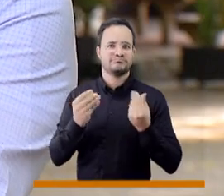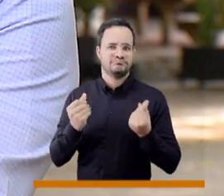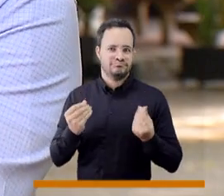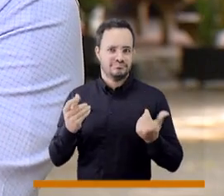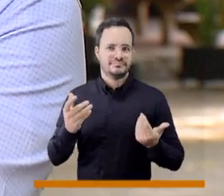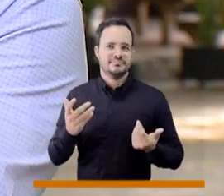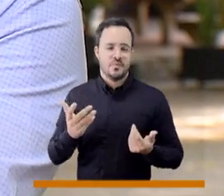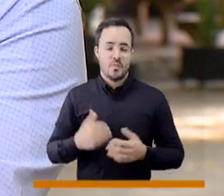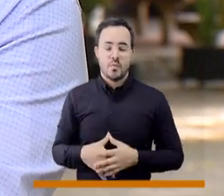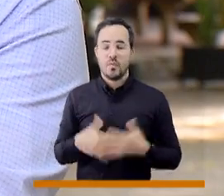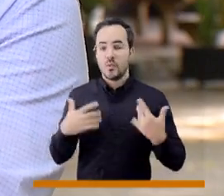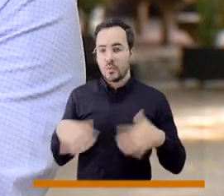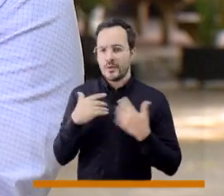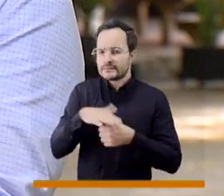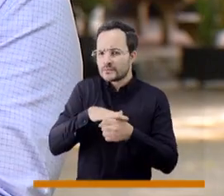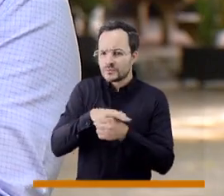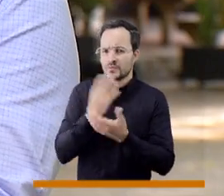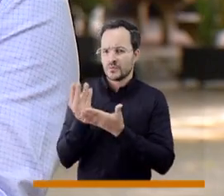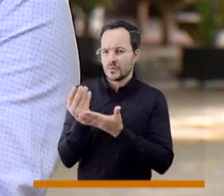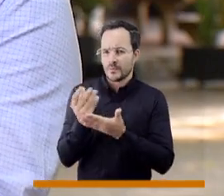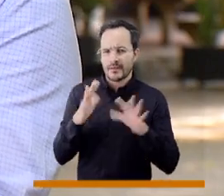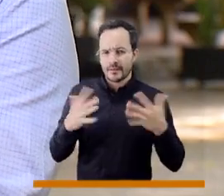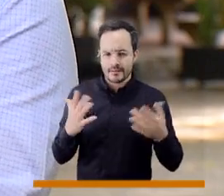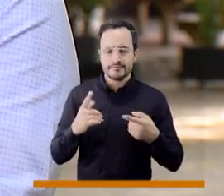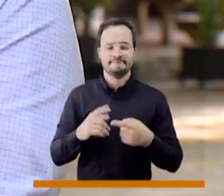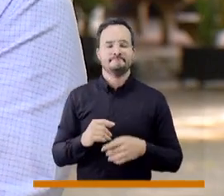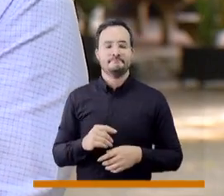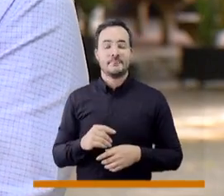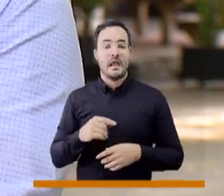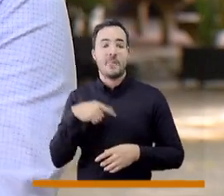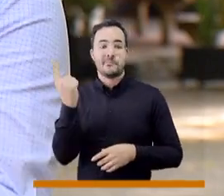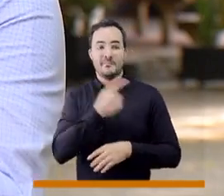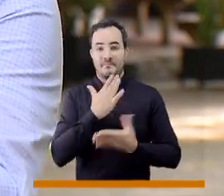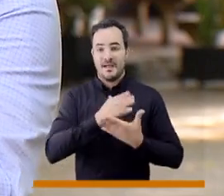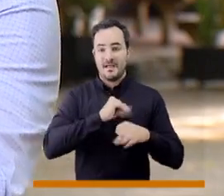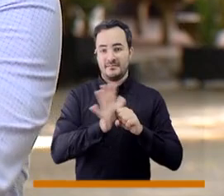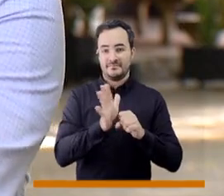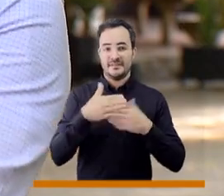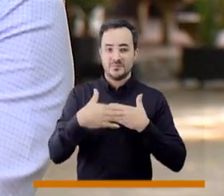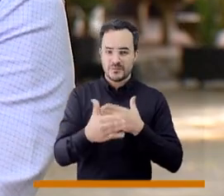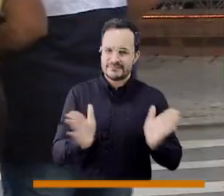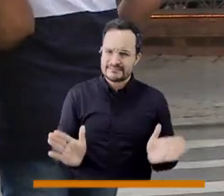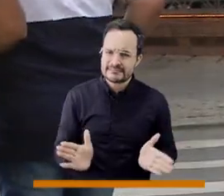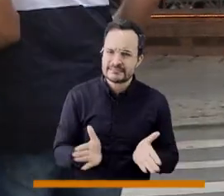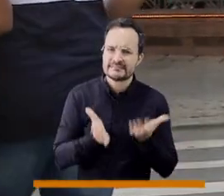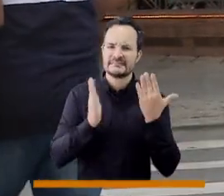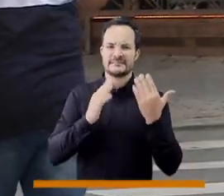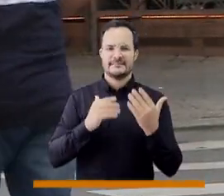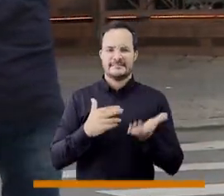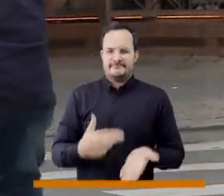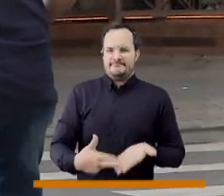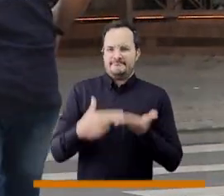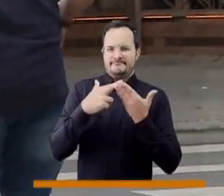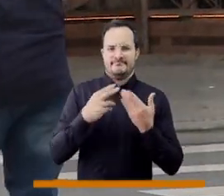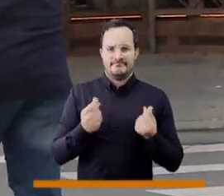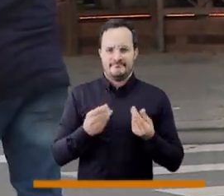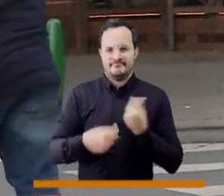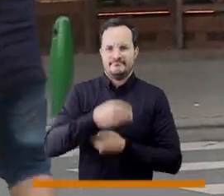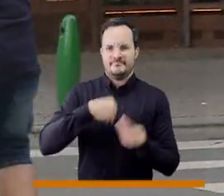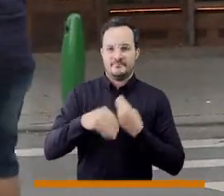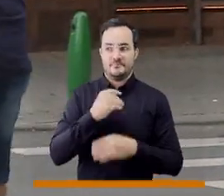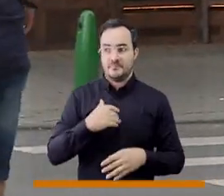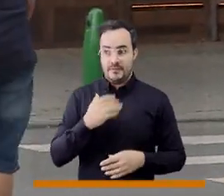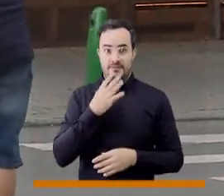a la ciudad. Es decir, hay una situación en la que la economía, la recuperación en la reactivación económica es